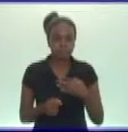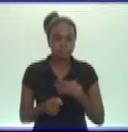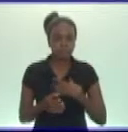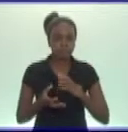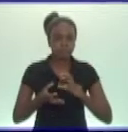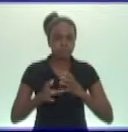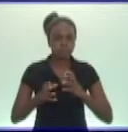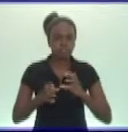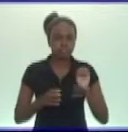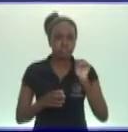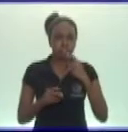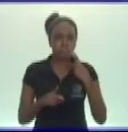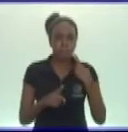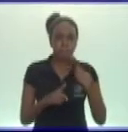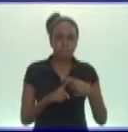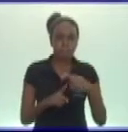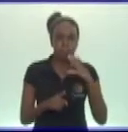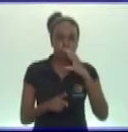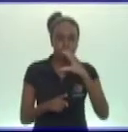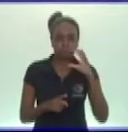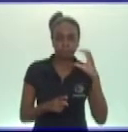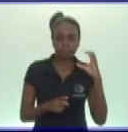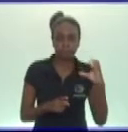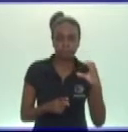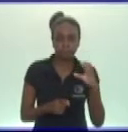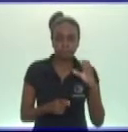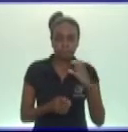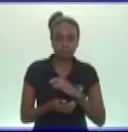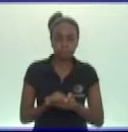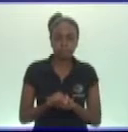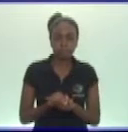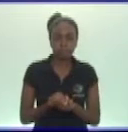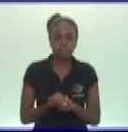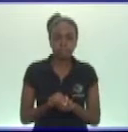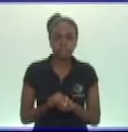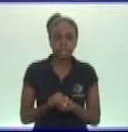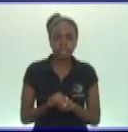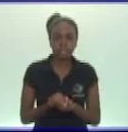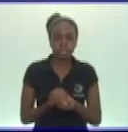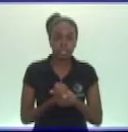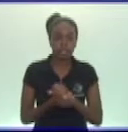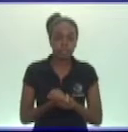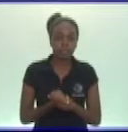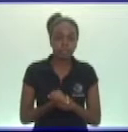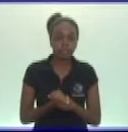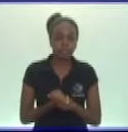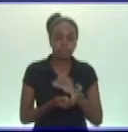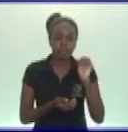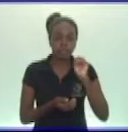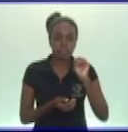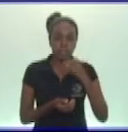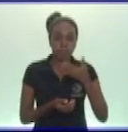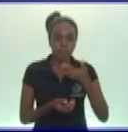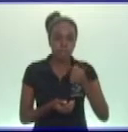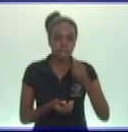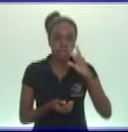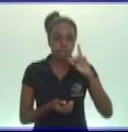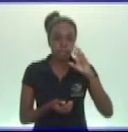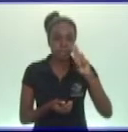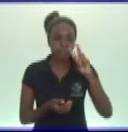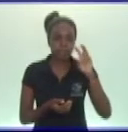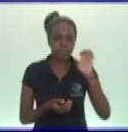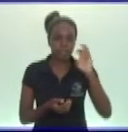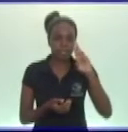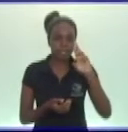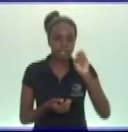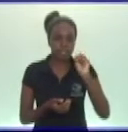de sustantivo más complemento preposicional, donde el sustantivo, es decir, adversario, sería